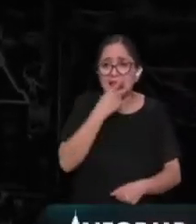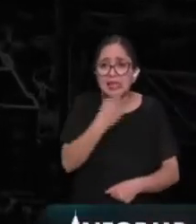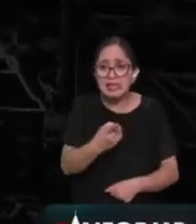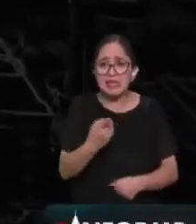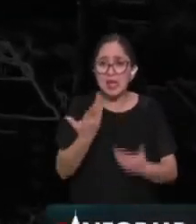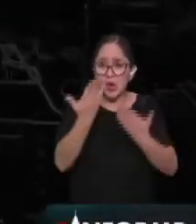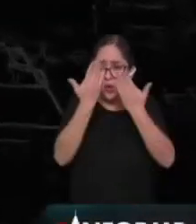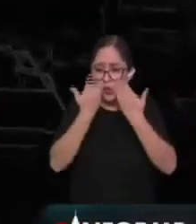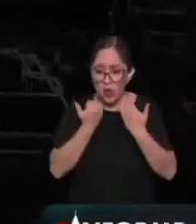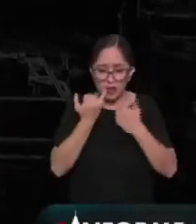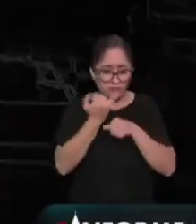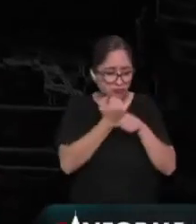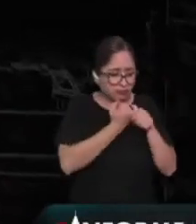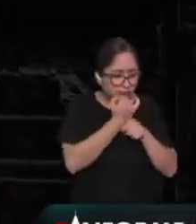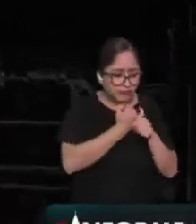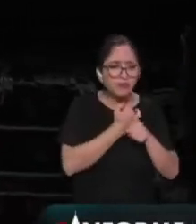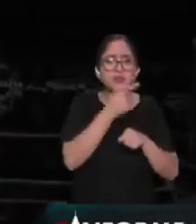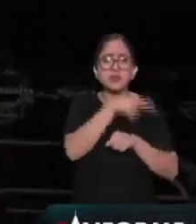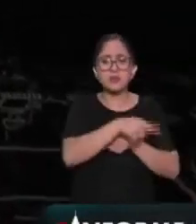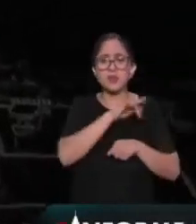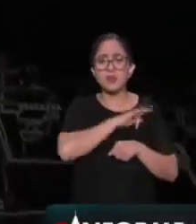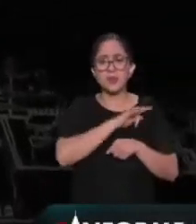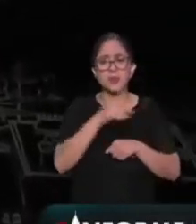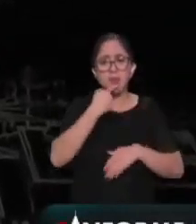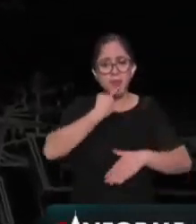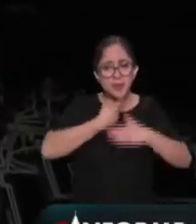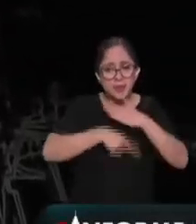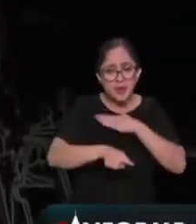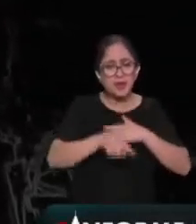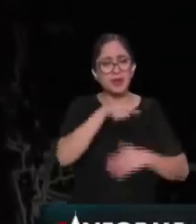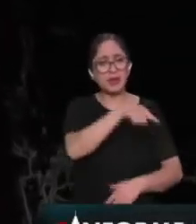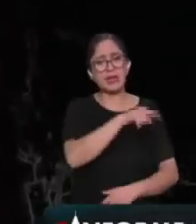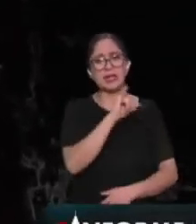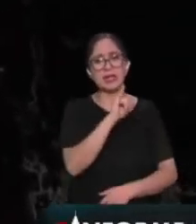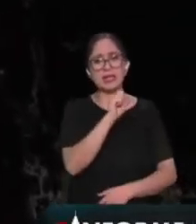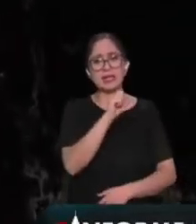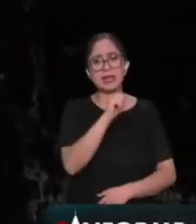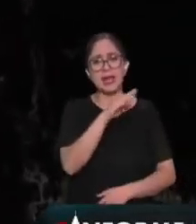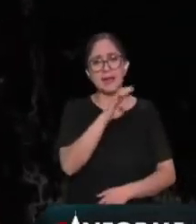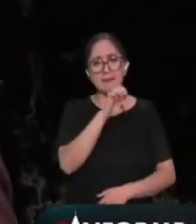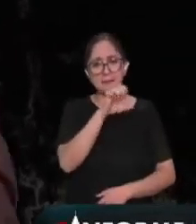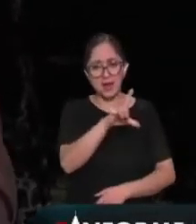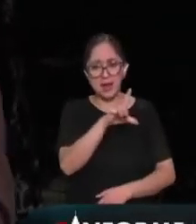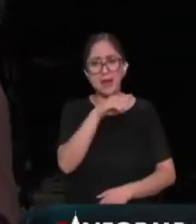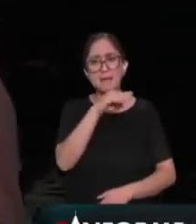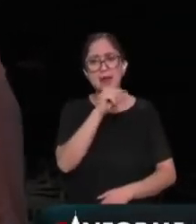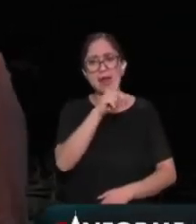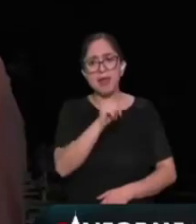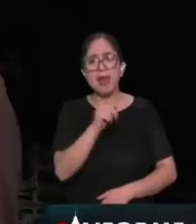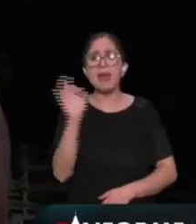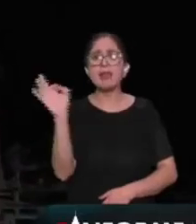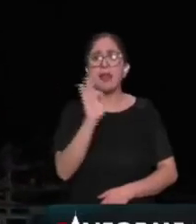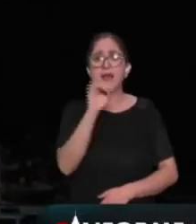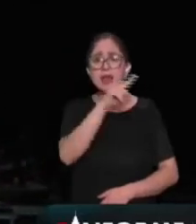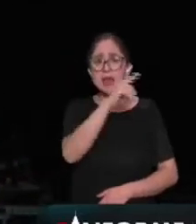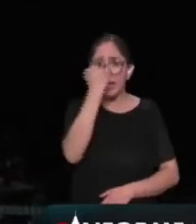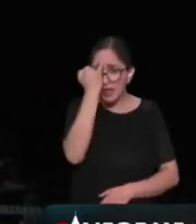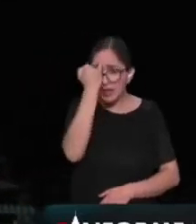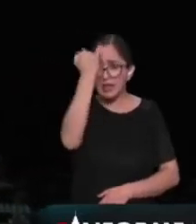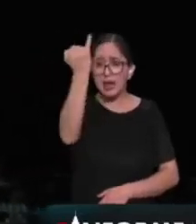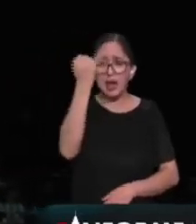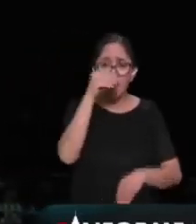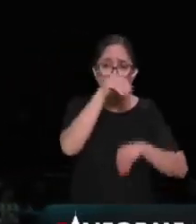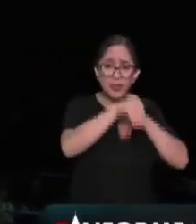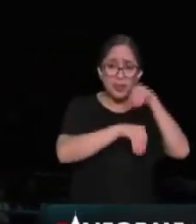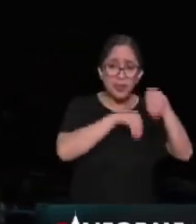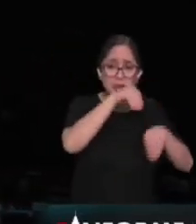elementos para acusar ahorita a la señora Isabel Miranda de Wallace de que haya fabricado. ¿Contra